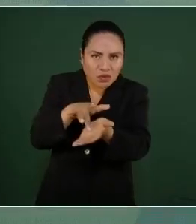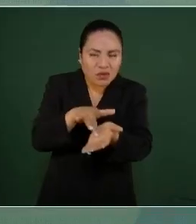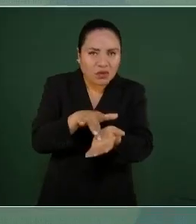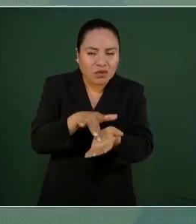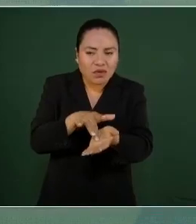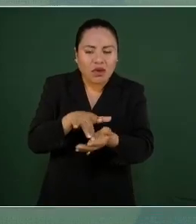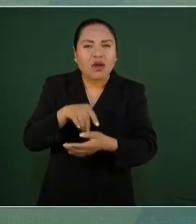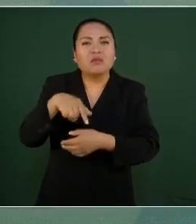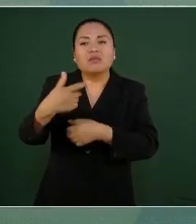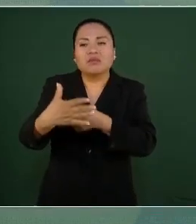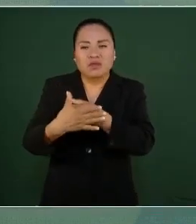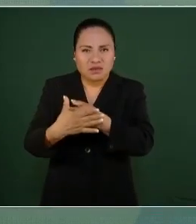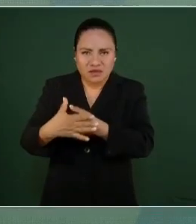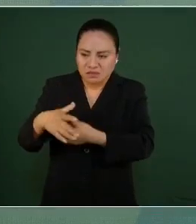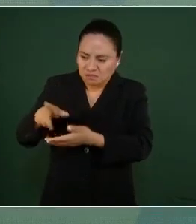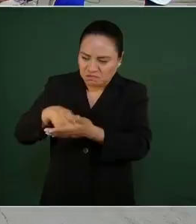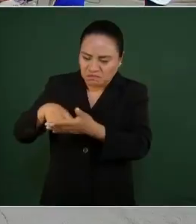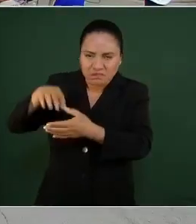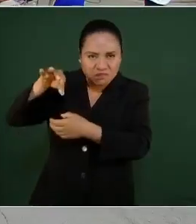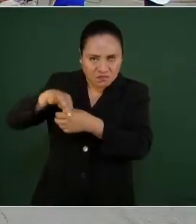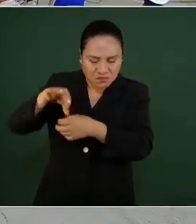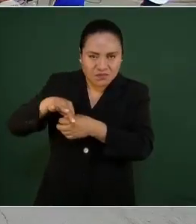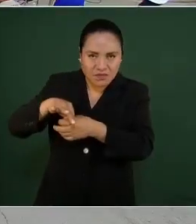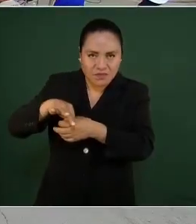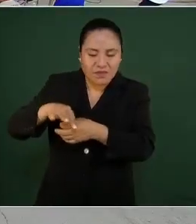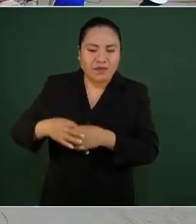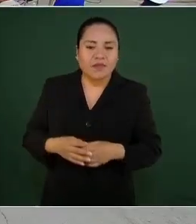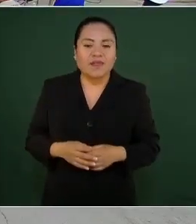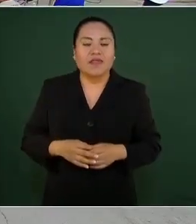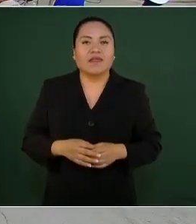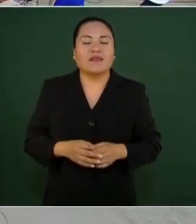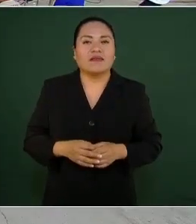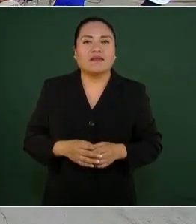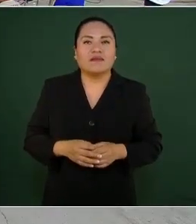en la elección a quien